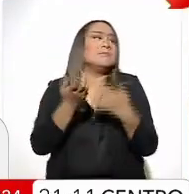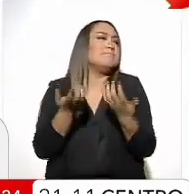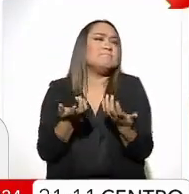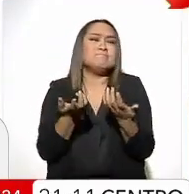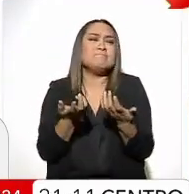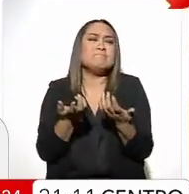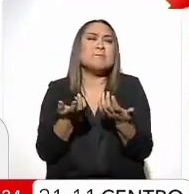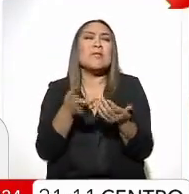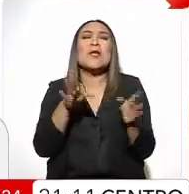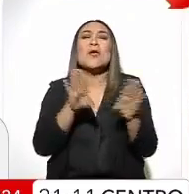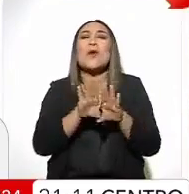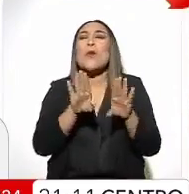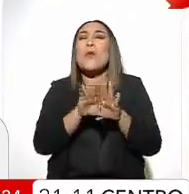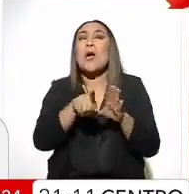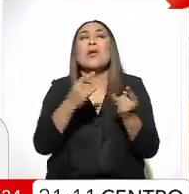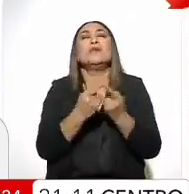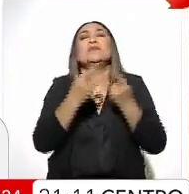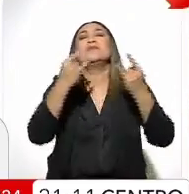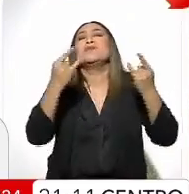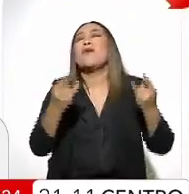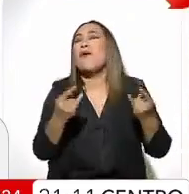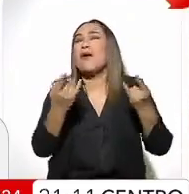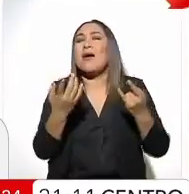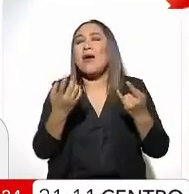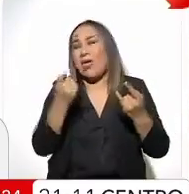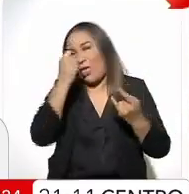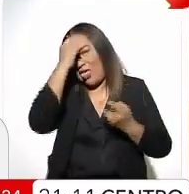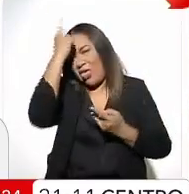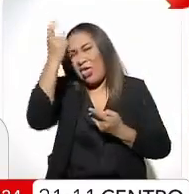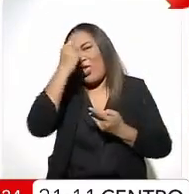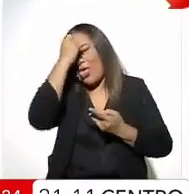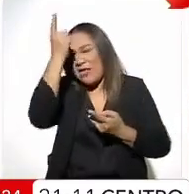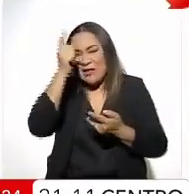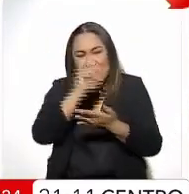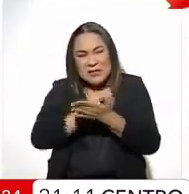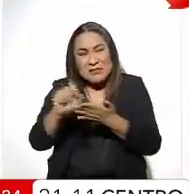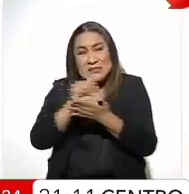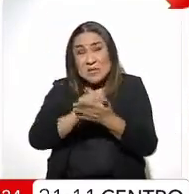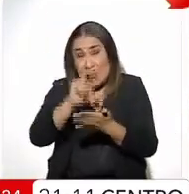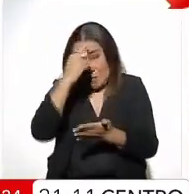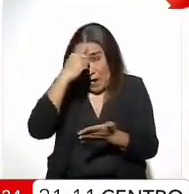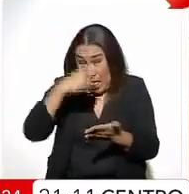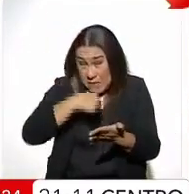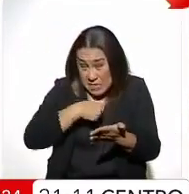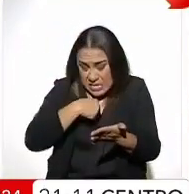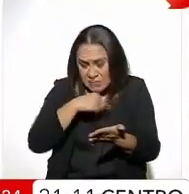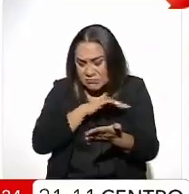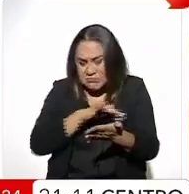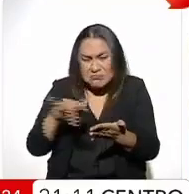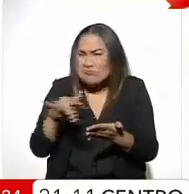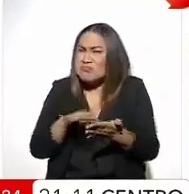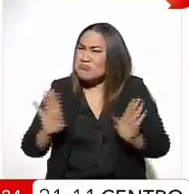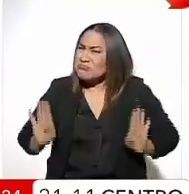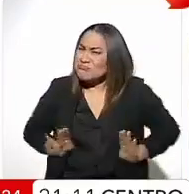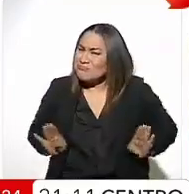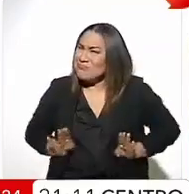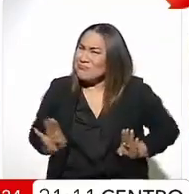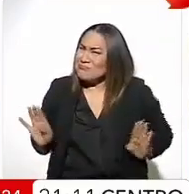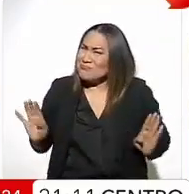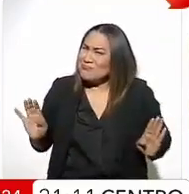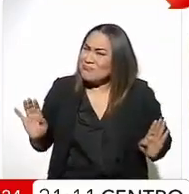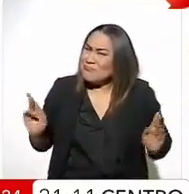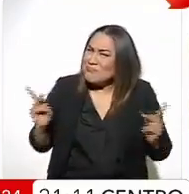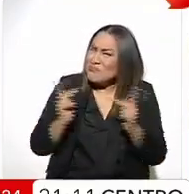una telenovela barata. Para mí no tuvo mucho sentido, por ejemplo,